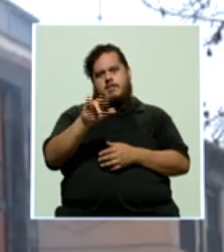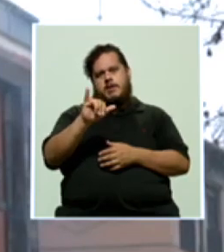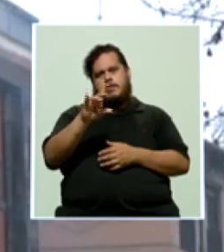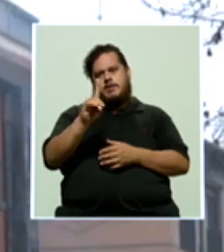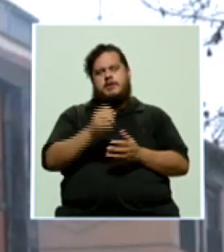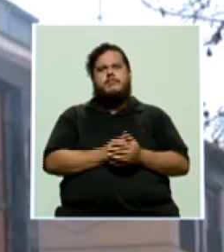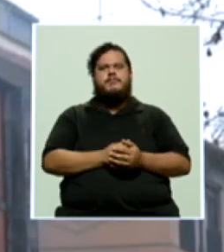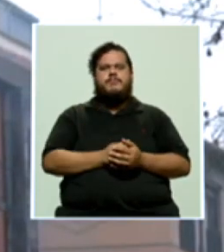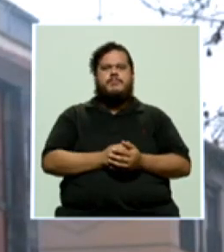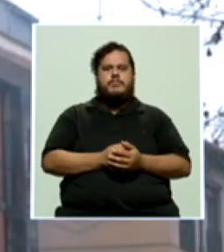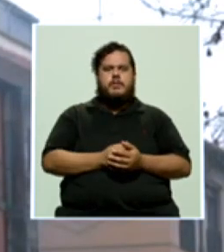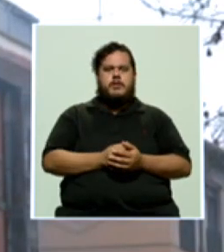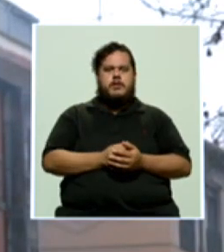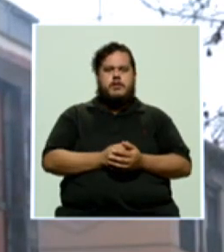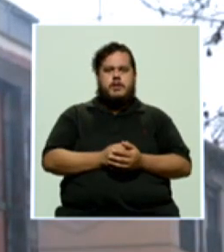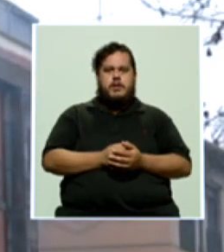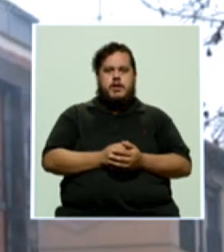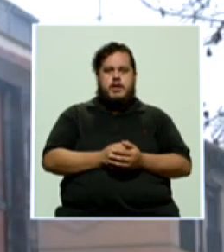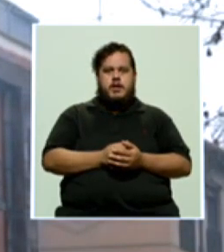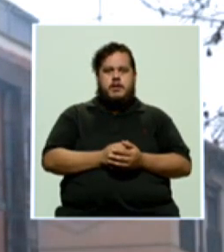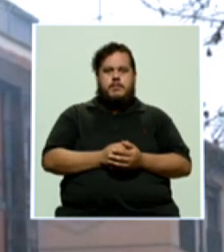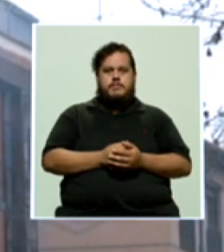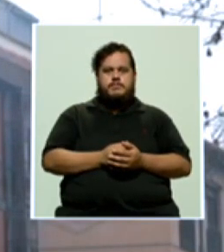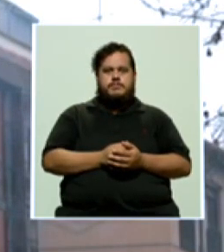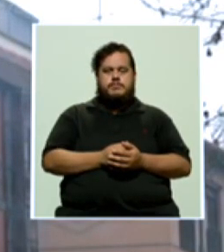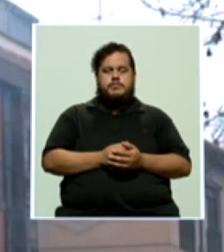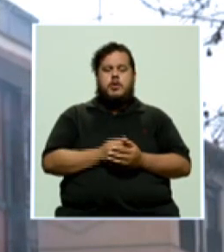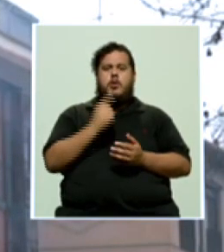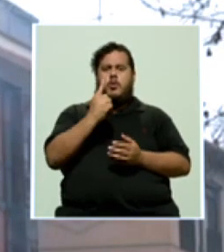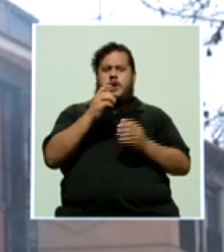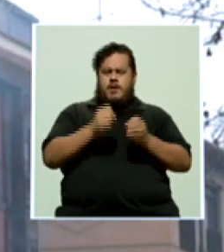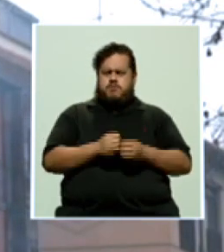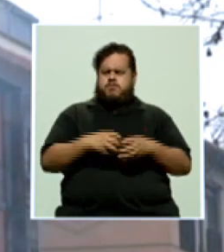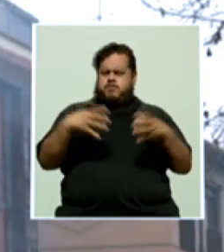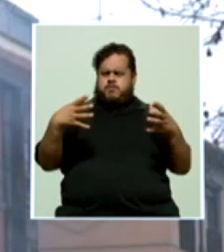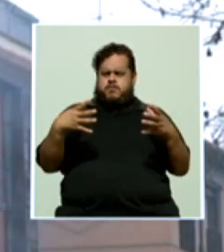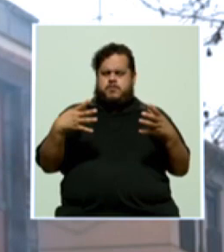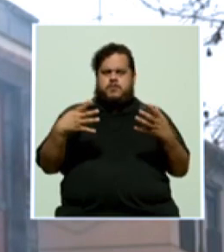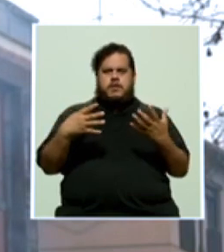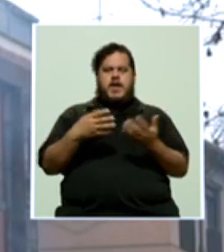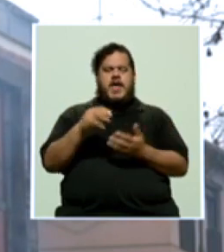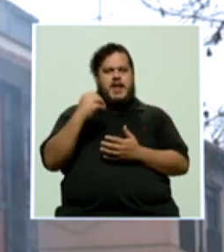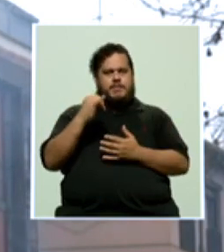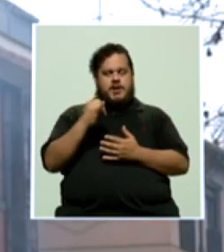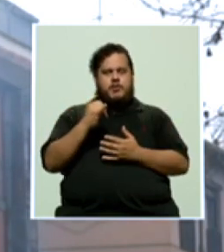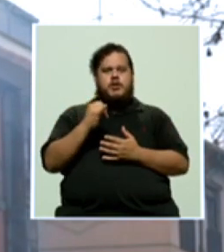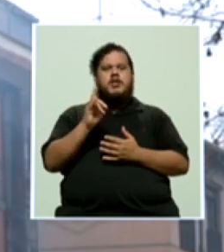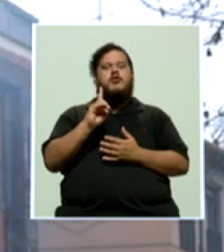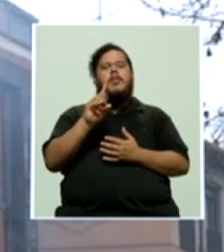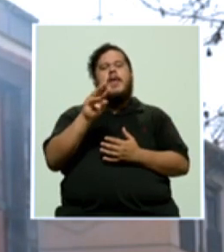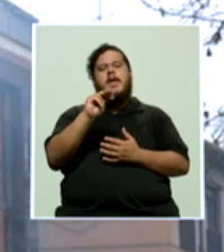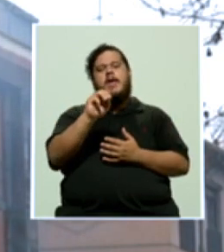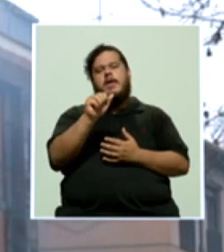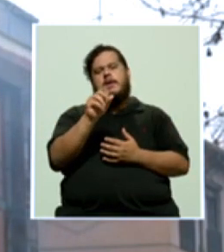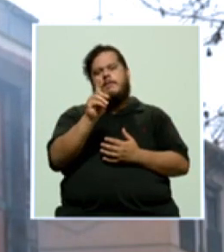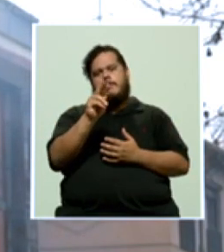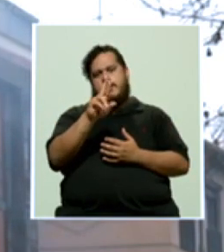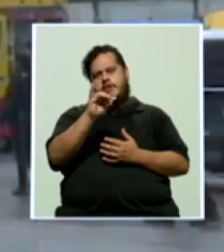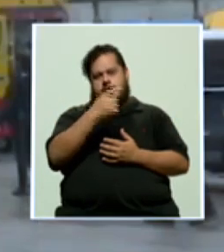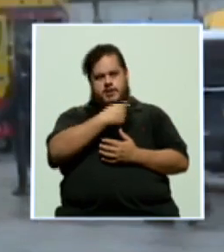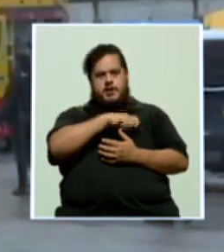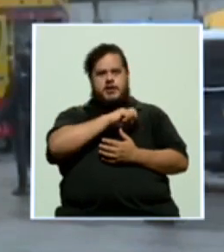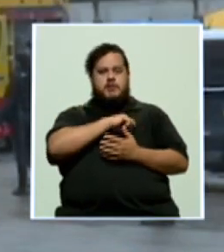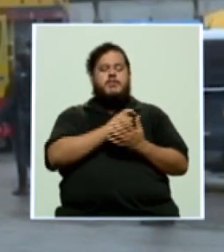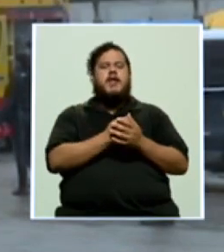Había niños en ese momento porque estaba... Una explosión conmocionó el miércoles a Madrid. El estallido, registrado